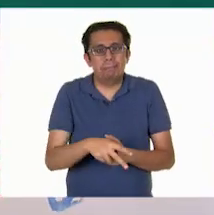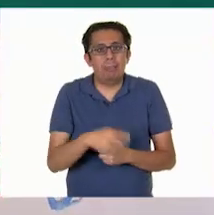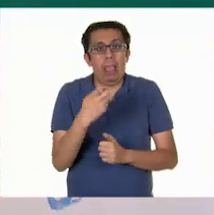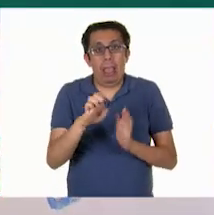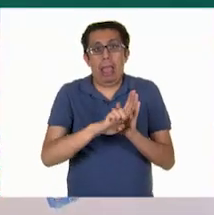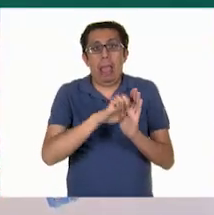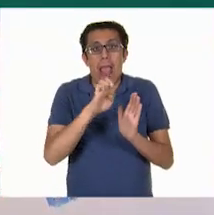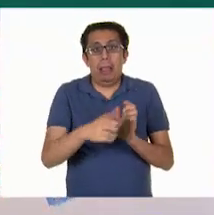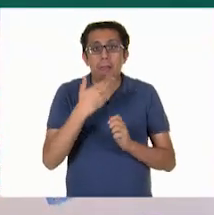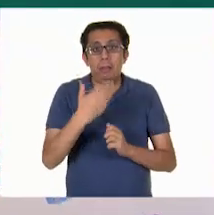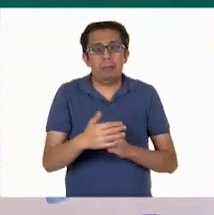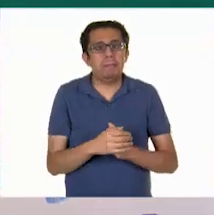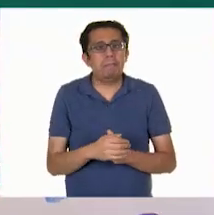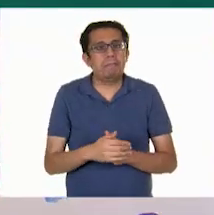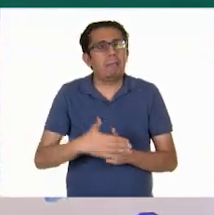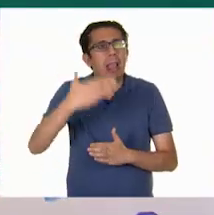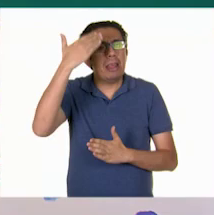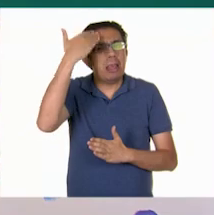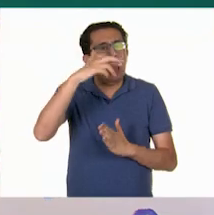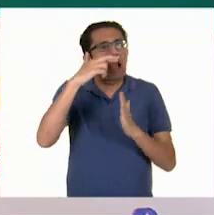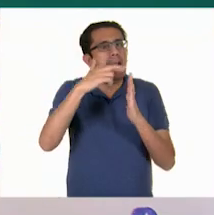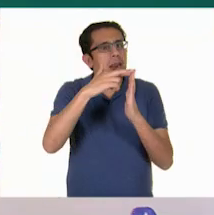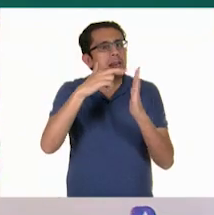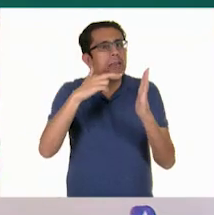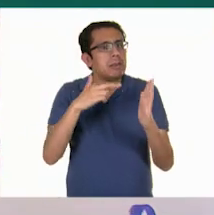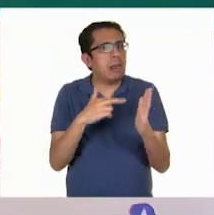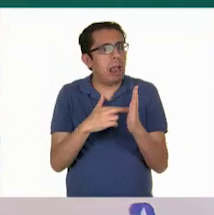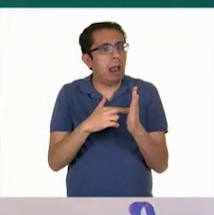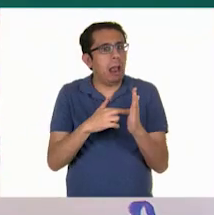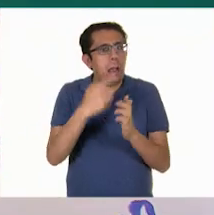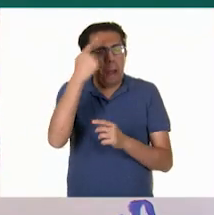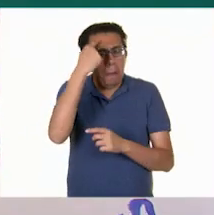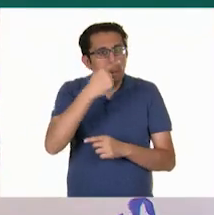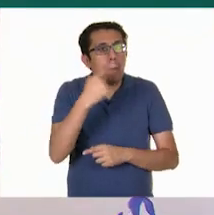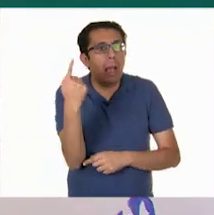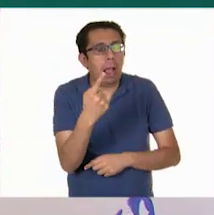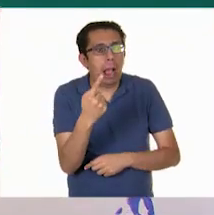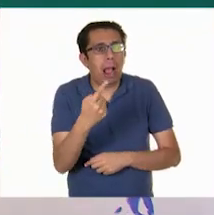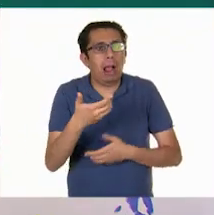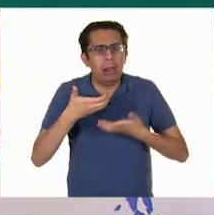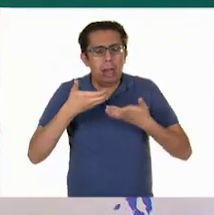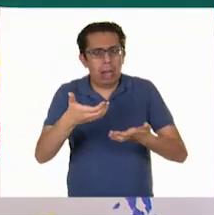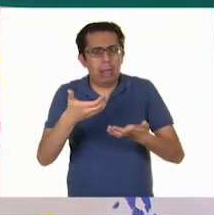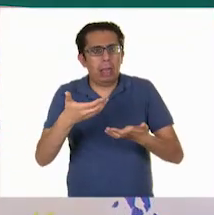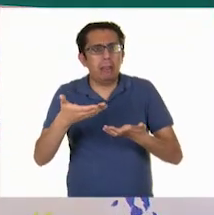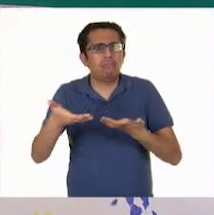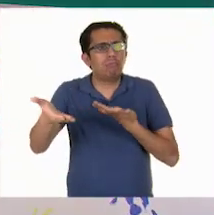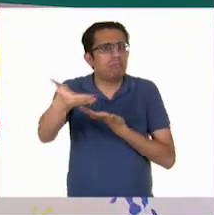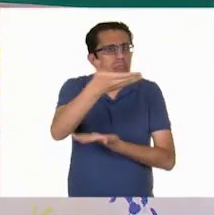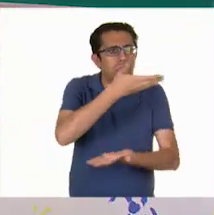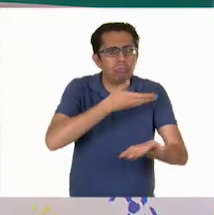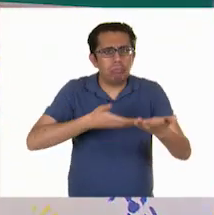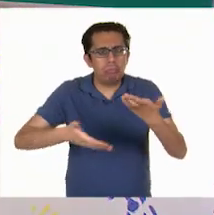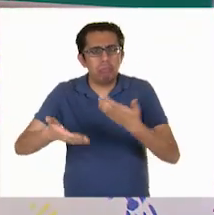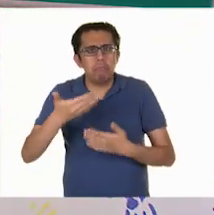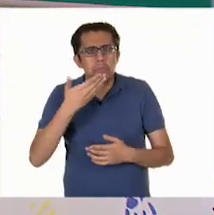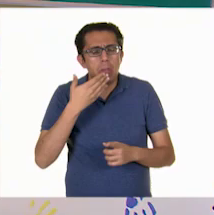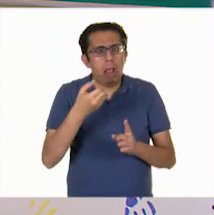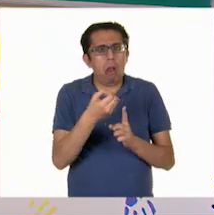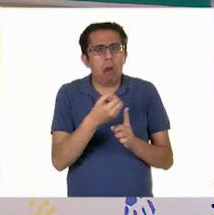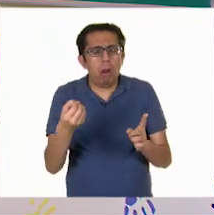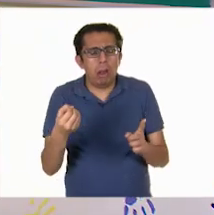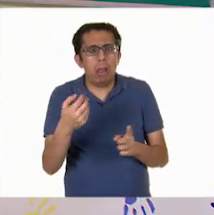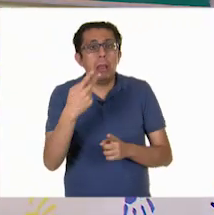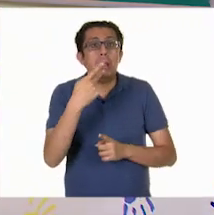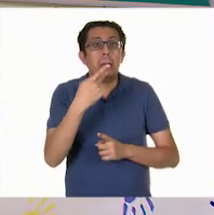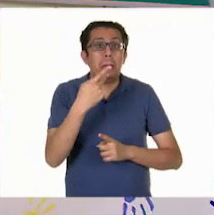ejemplo. Sabemos que todas las reglas están pensadas para que la convivencia en la calle sea armónica, pero ¿las reglas se